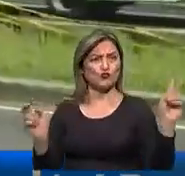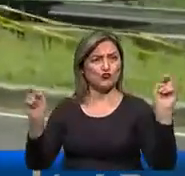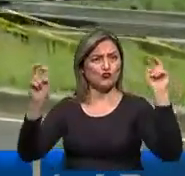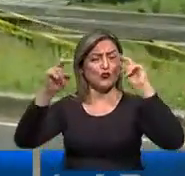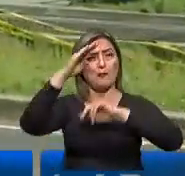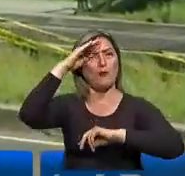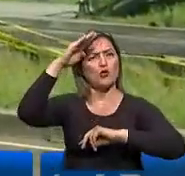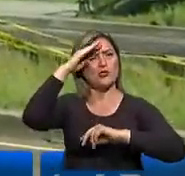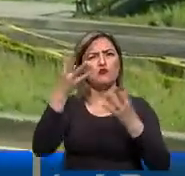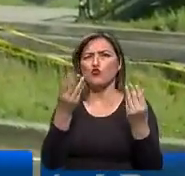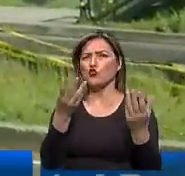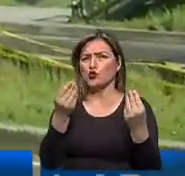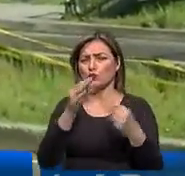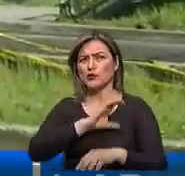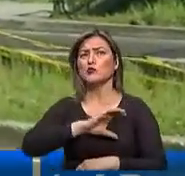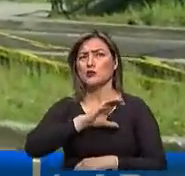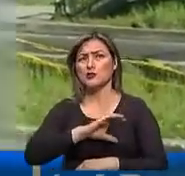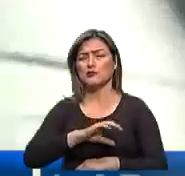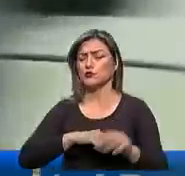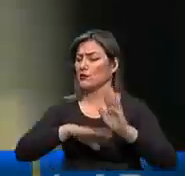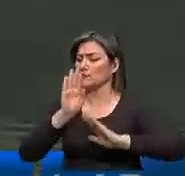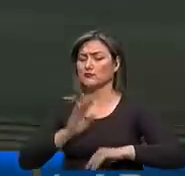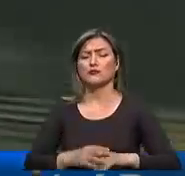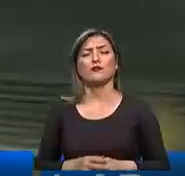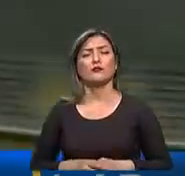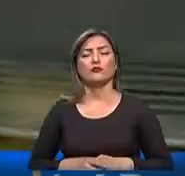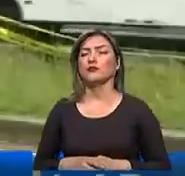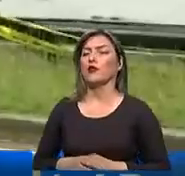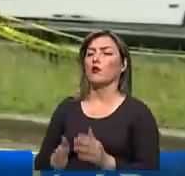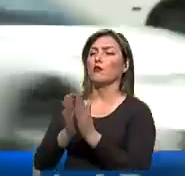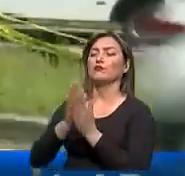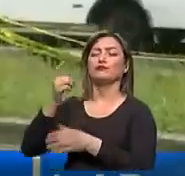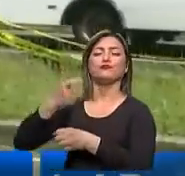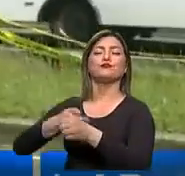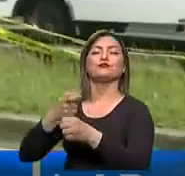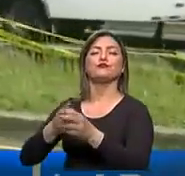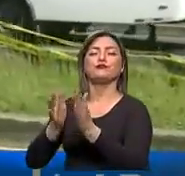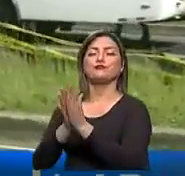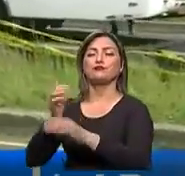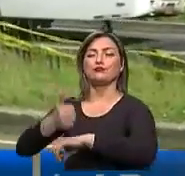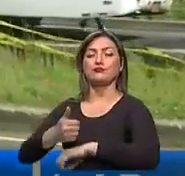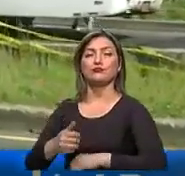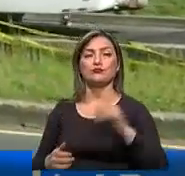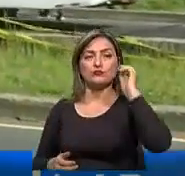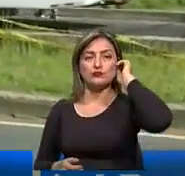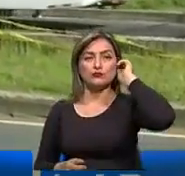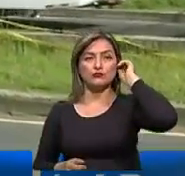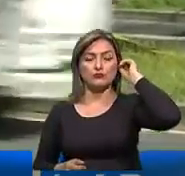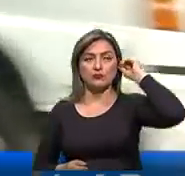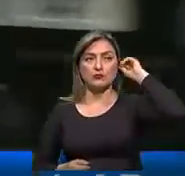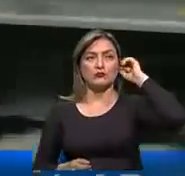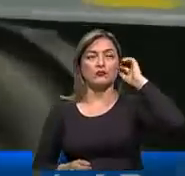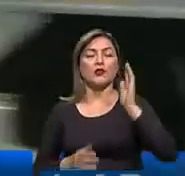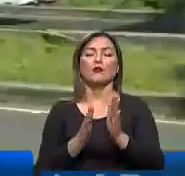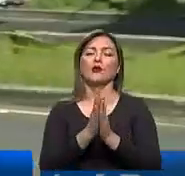confluencia de gente, ¿sí? Muy transitado. Es muy transitado. ¿Cuál es el pedido puntual suyo hacia las autoridades? Lo que necesitamos, lo que